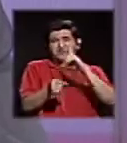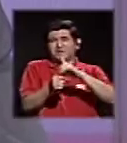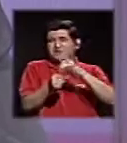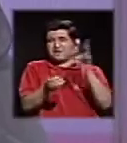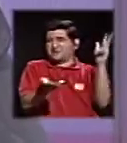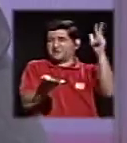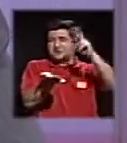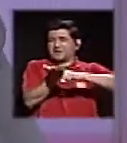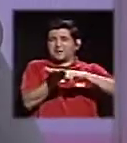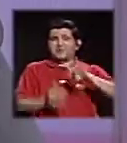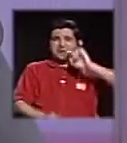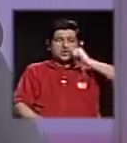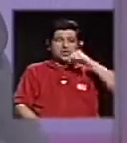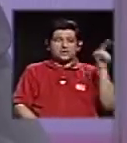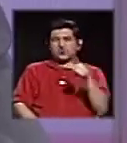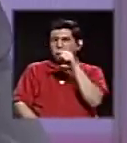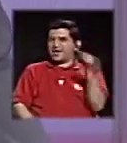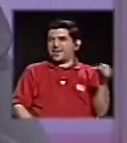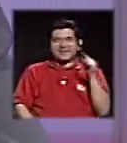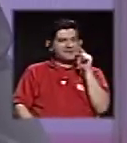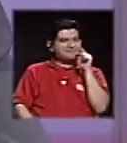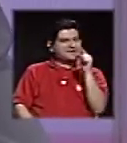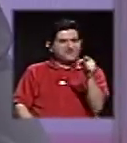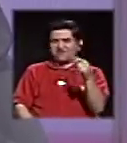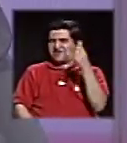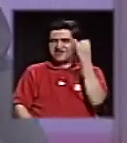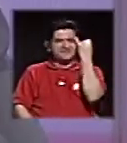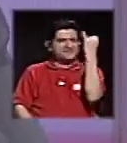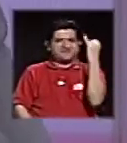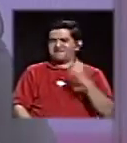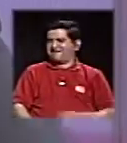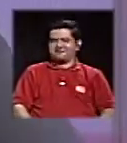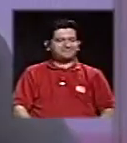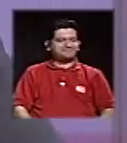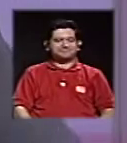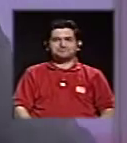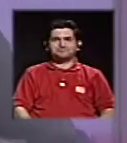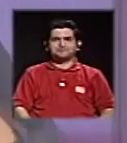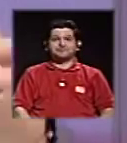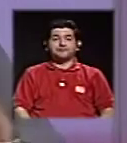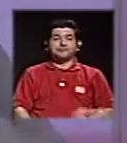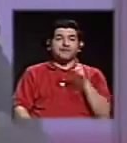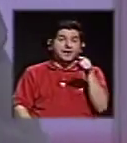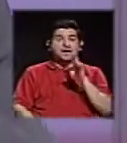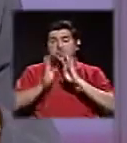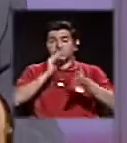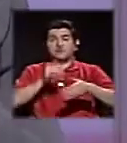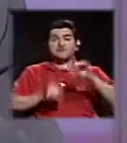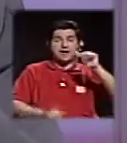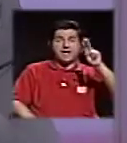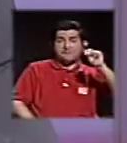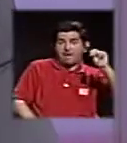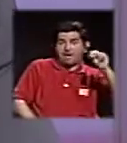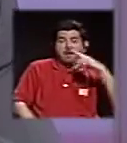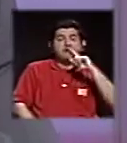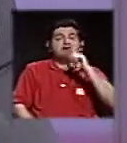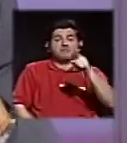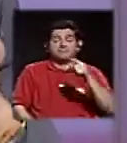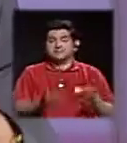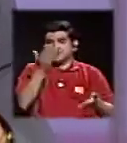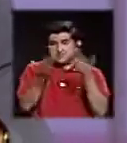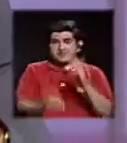aprueba el código descartó hacer de esa posibilidad si eso es lo que hablaba jan que señalaba que es